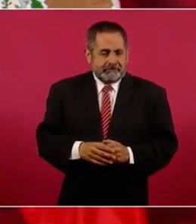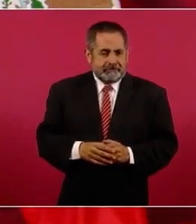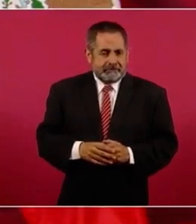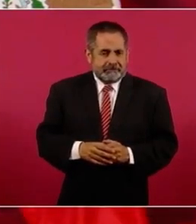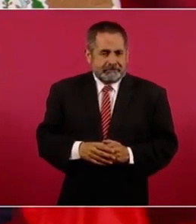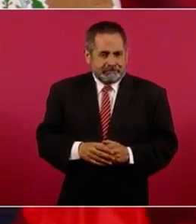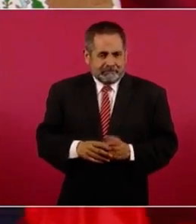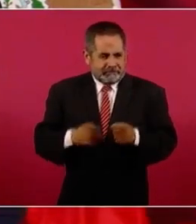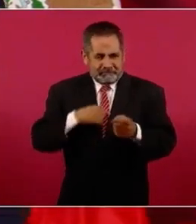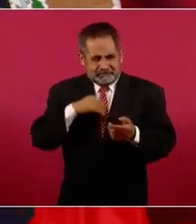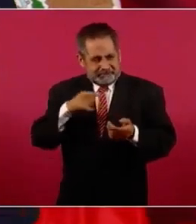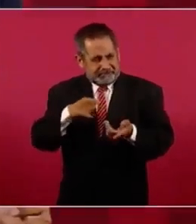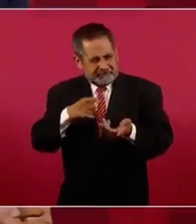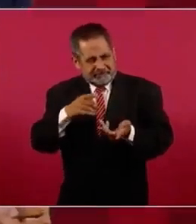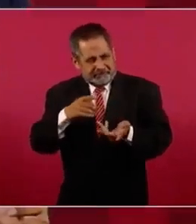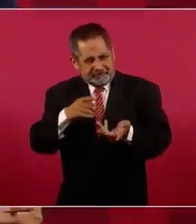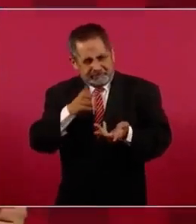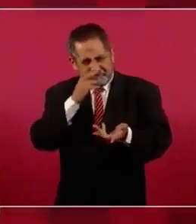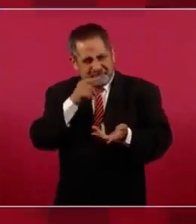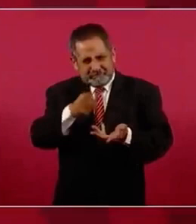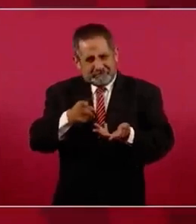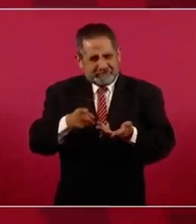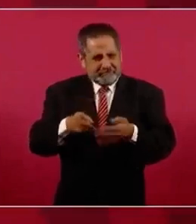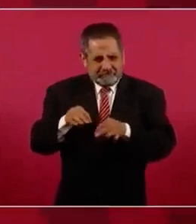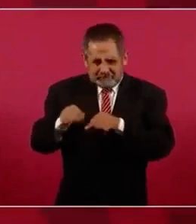¿Qué no se puede ser